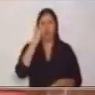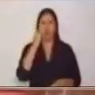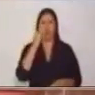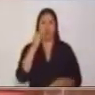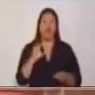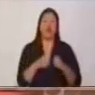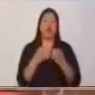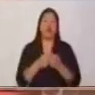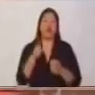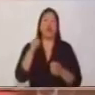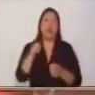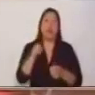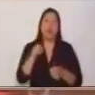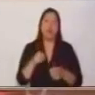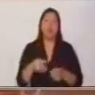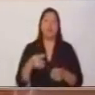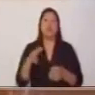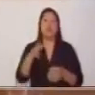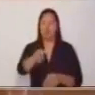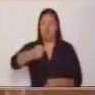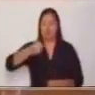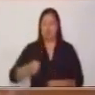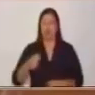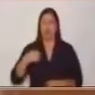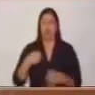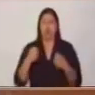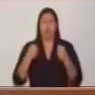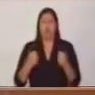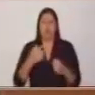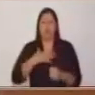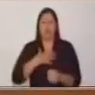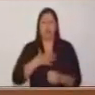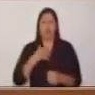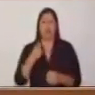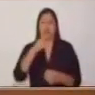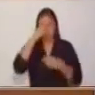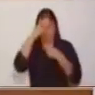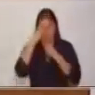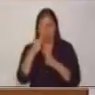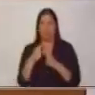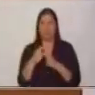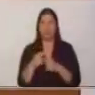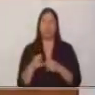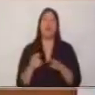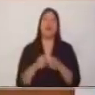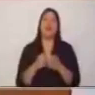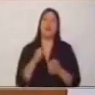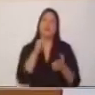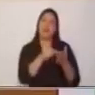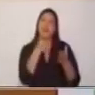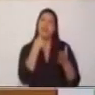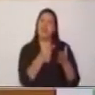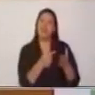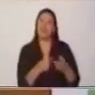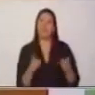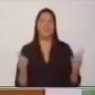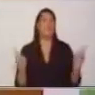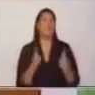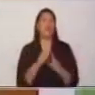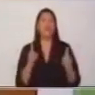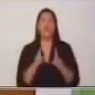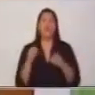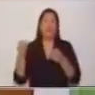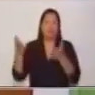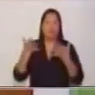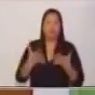instante me ha sido impuesto por algo más fuerte que yo, que respeto y que odio. Puede que no nos esté dando una conclusión